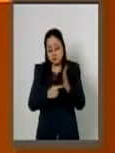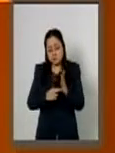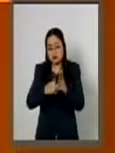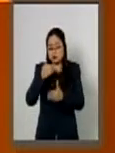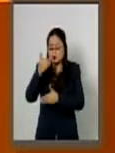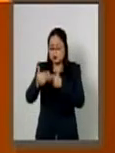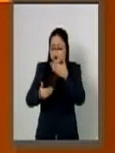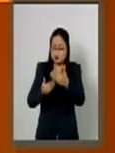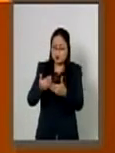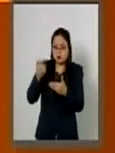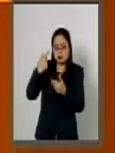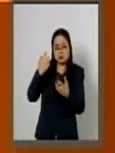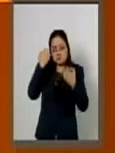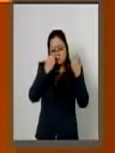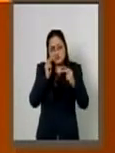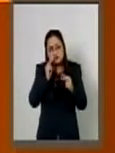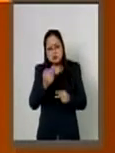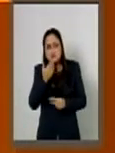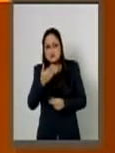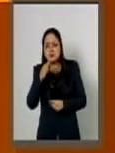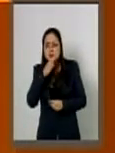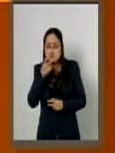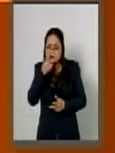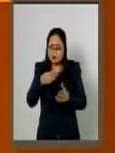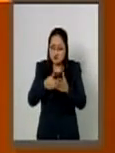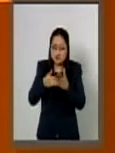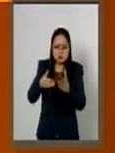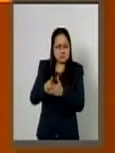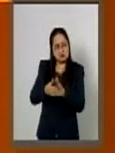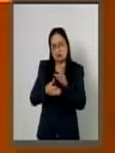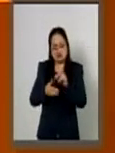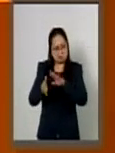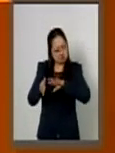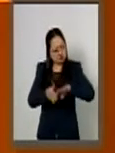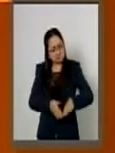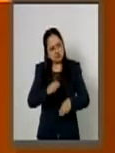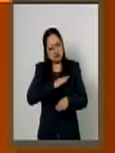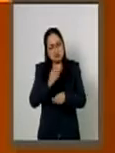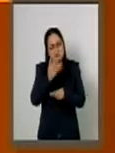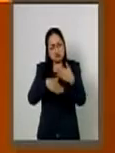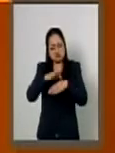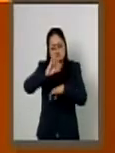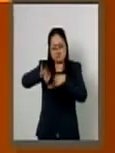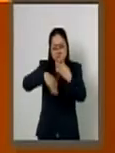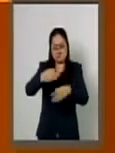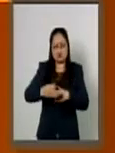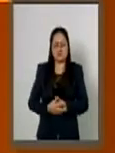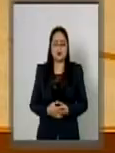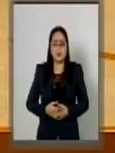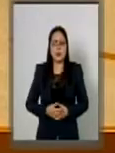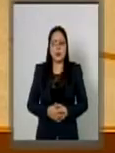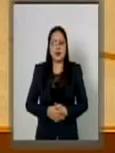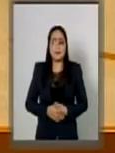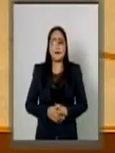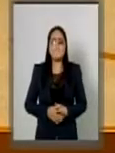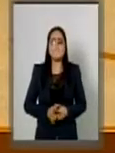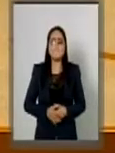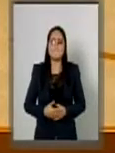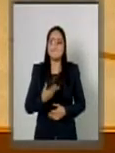procedimientos de evaluación no creen obstáculos técnicos innecesarios al comercio. Por